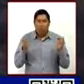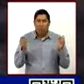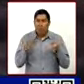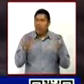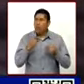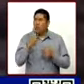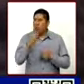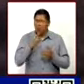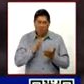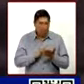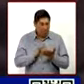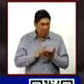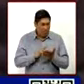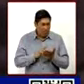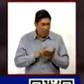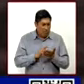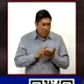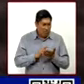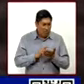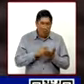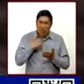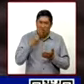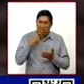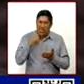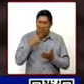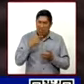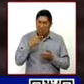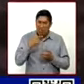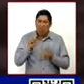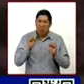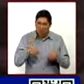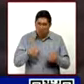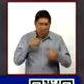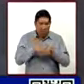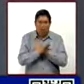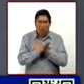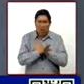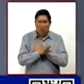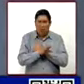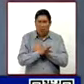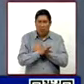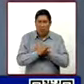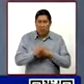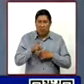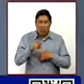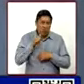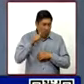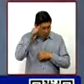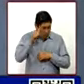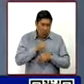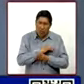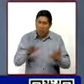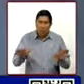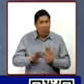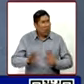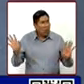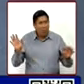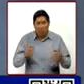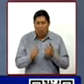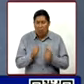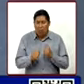aplicación que es gringa que él manifiesta en donde se puede entrar con solo decir que eres mayor de